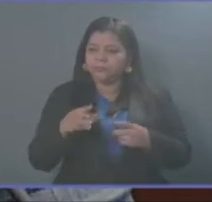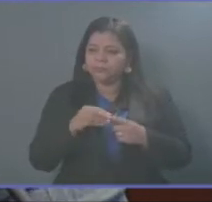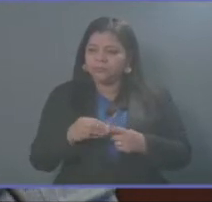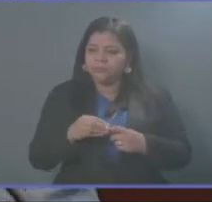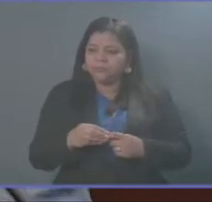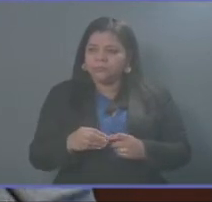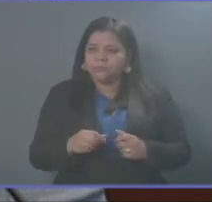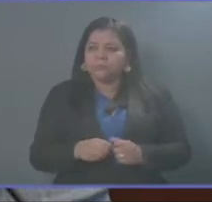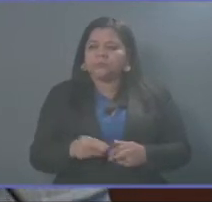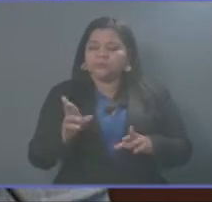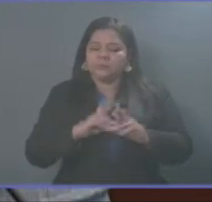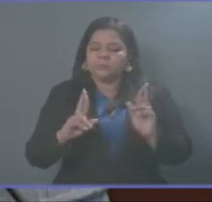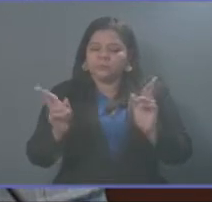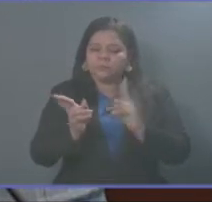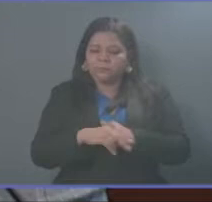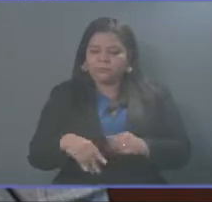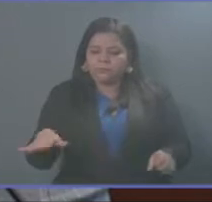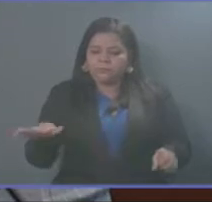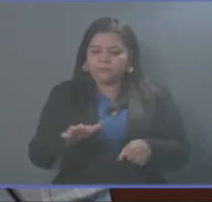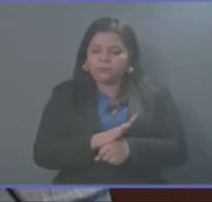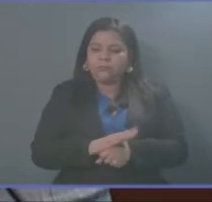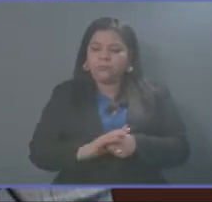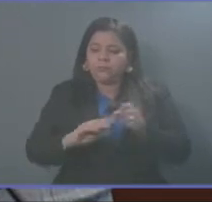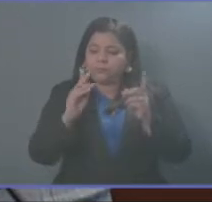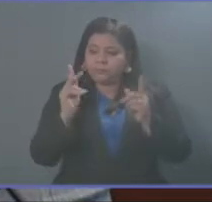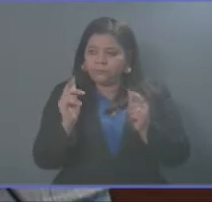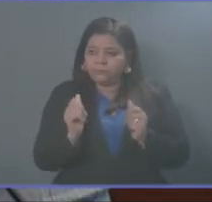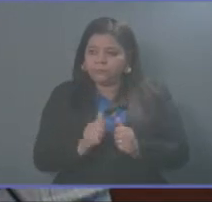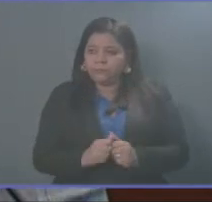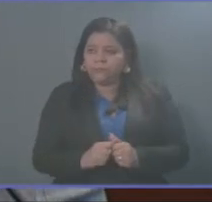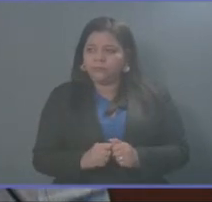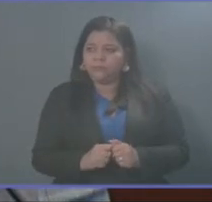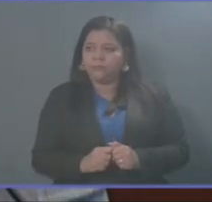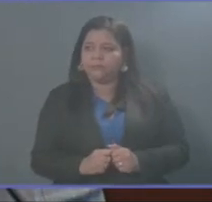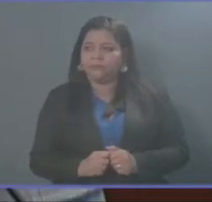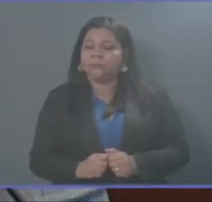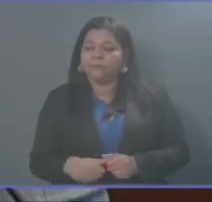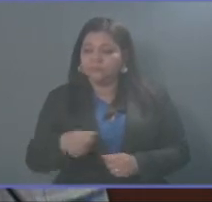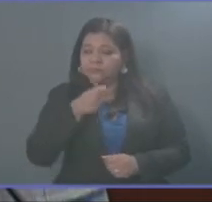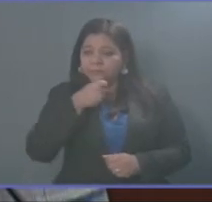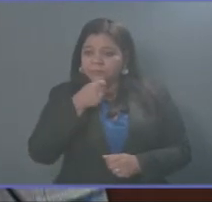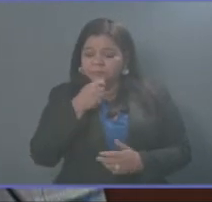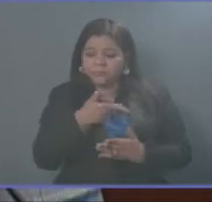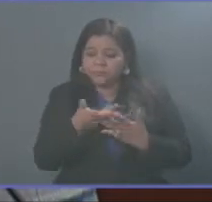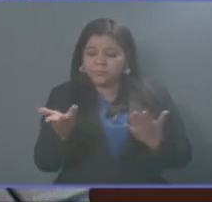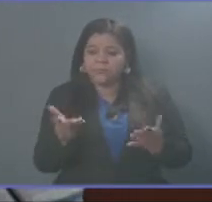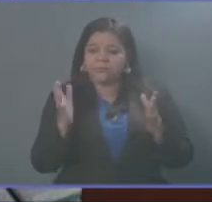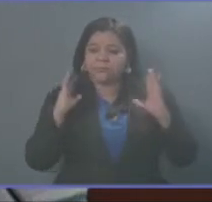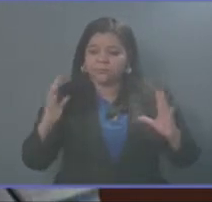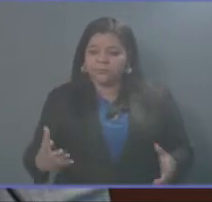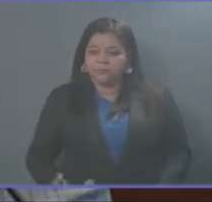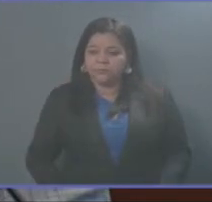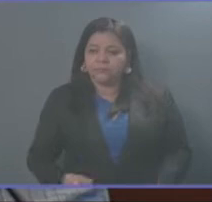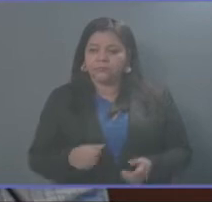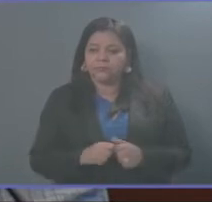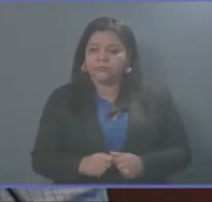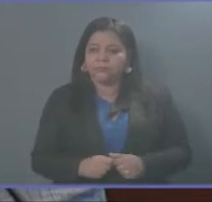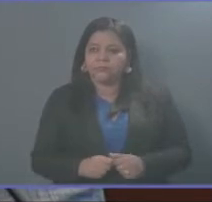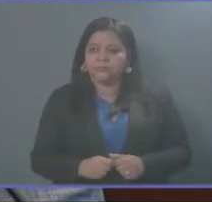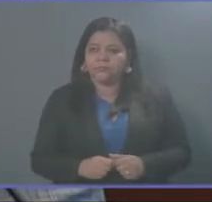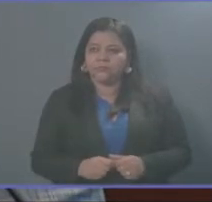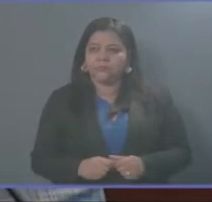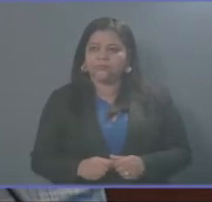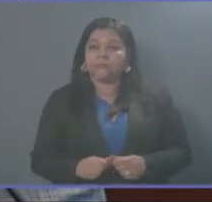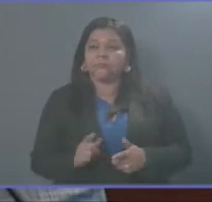una reforma integral de pensiones, hay que mandarle un mensaje claro al gobierno.